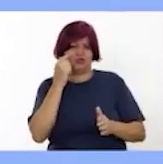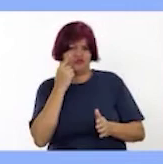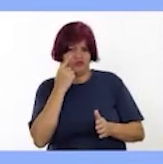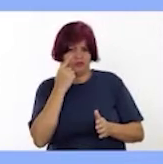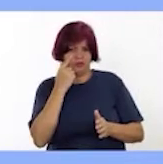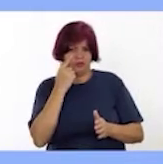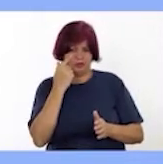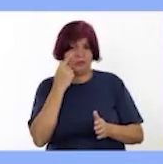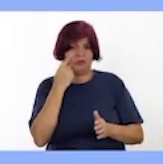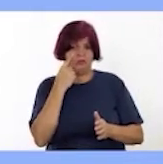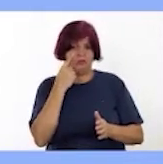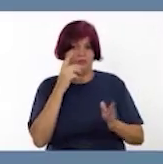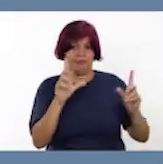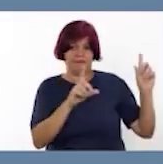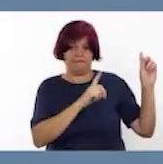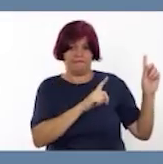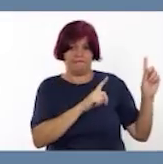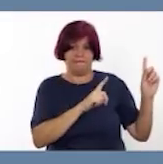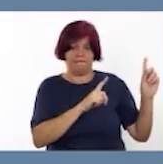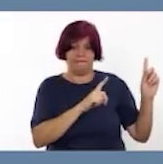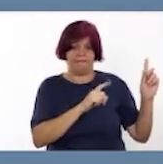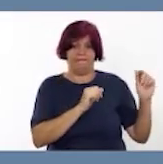nosotros observamos,